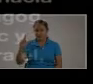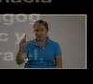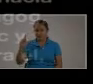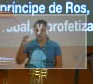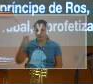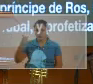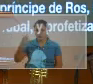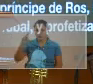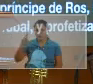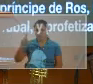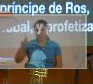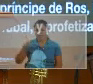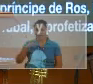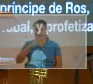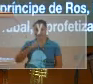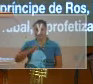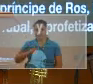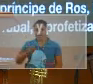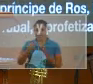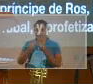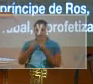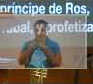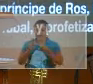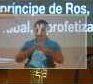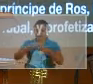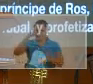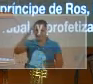la palabra hebrea más común para